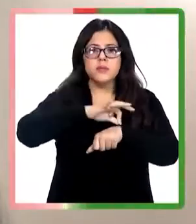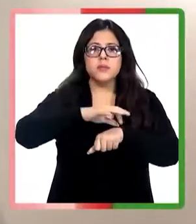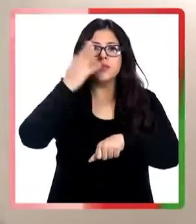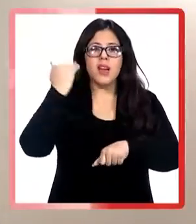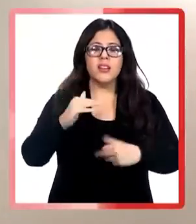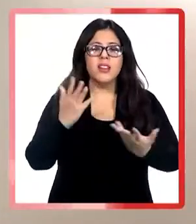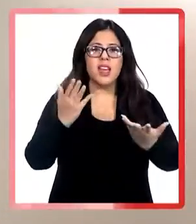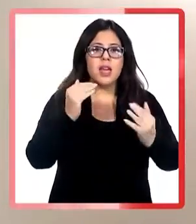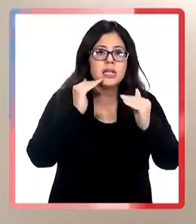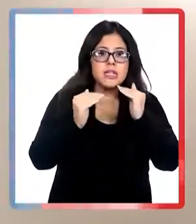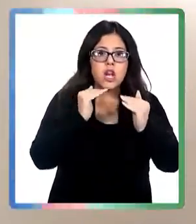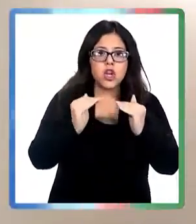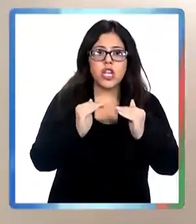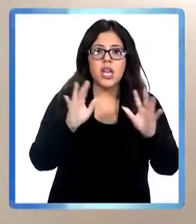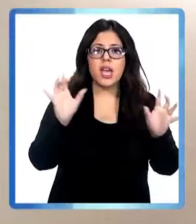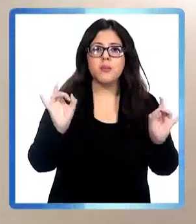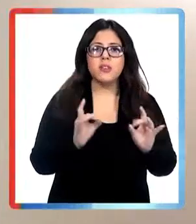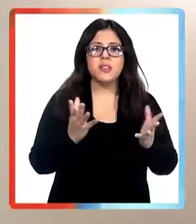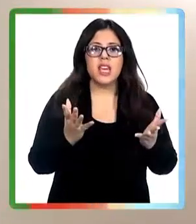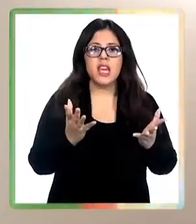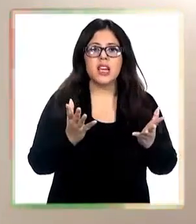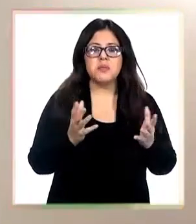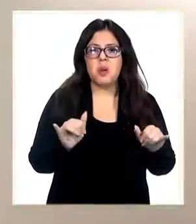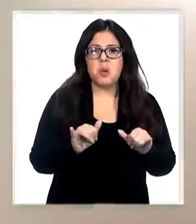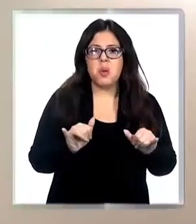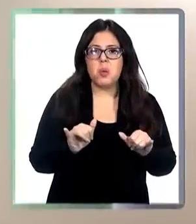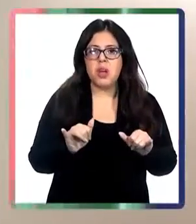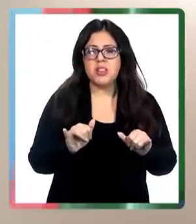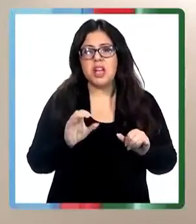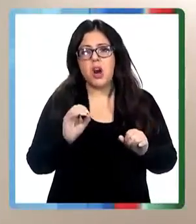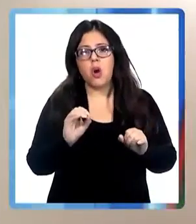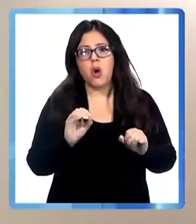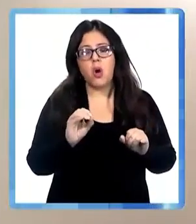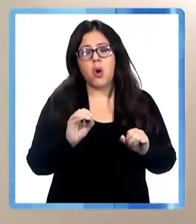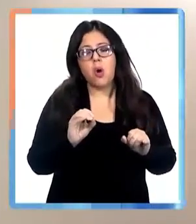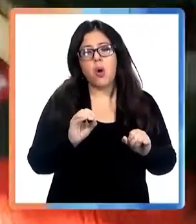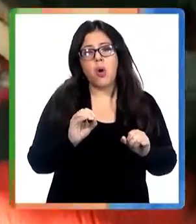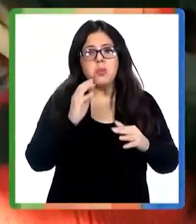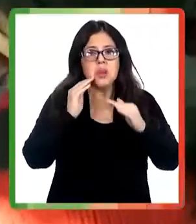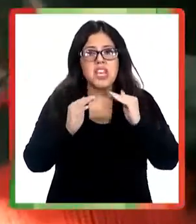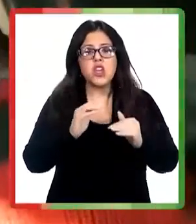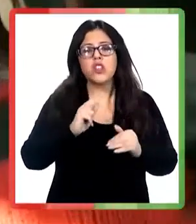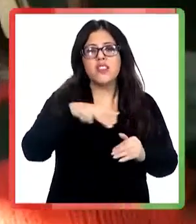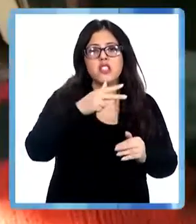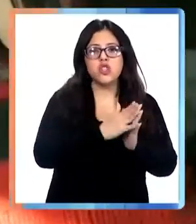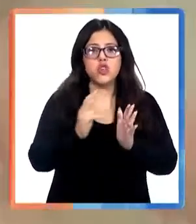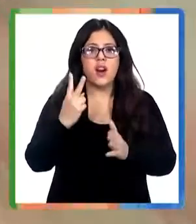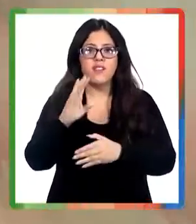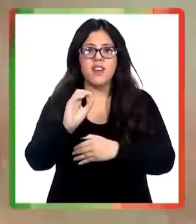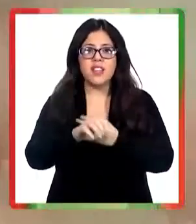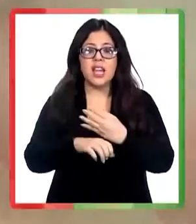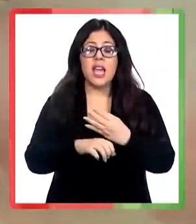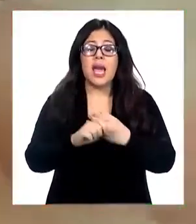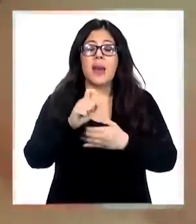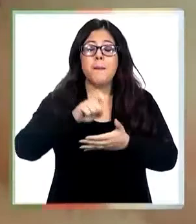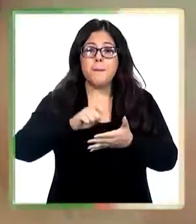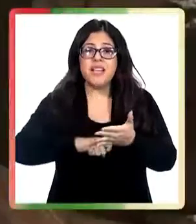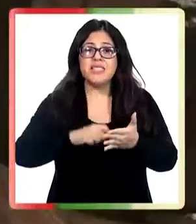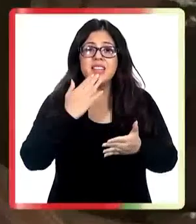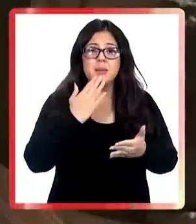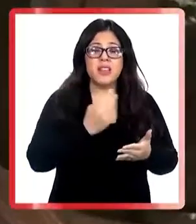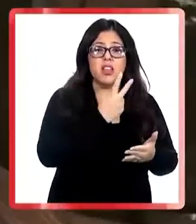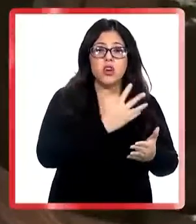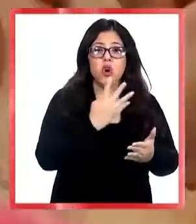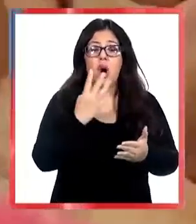de los preescolares y quizás lactantes un poco mayorcitos, 18, 20 meses, y en las edades entre los 2 y los 4 años.